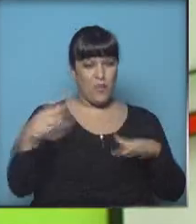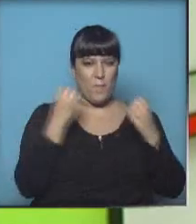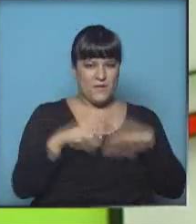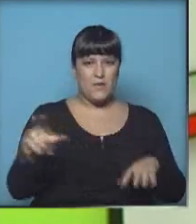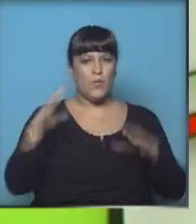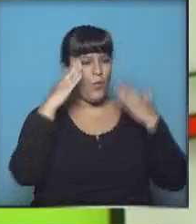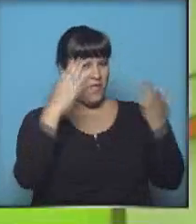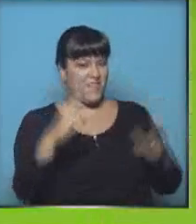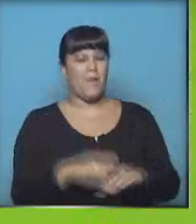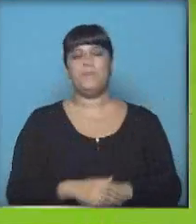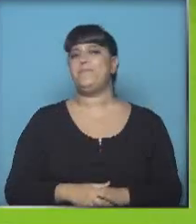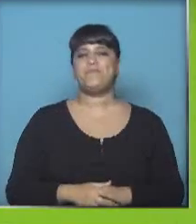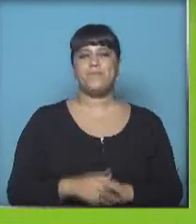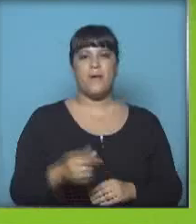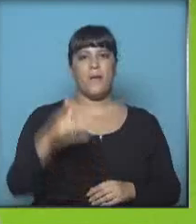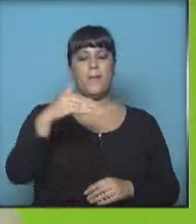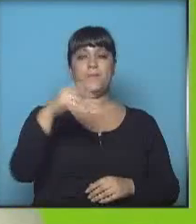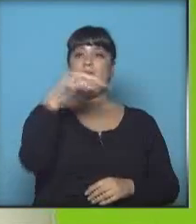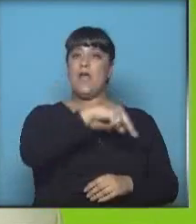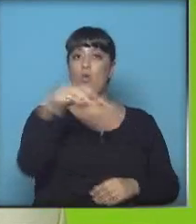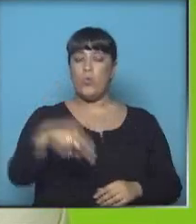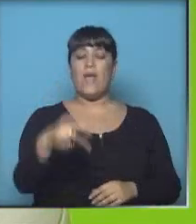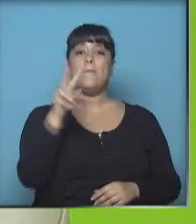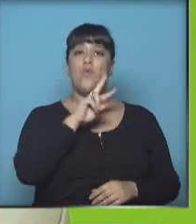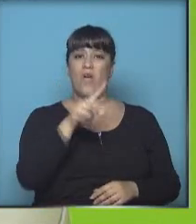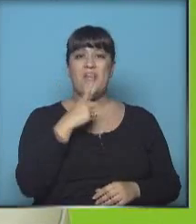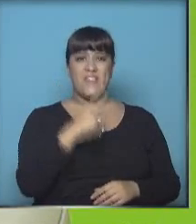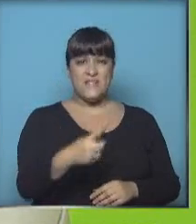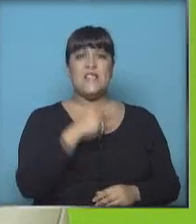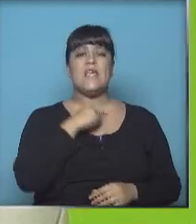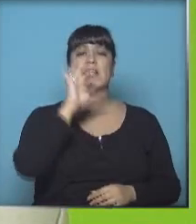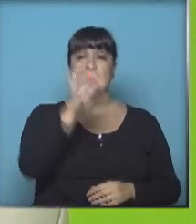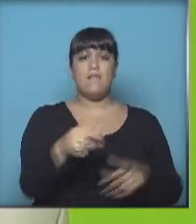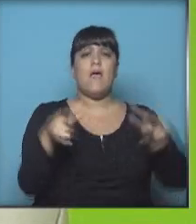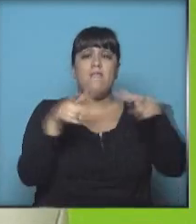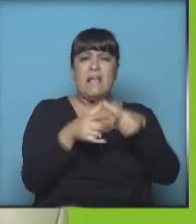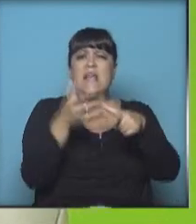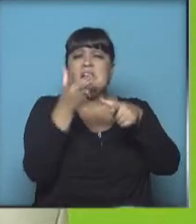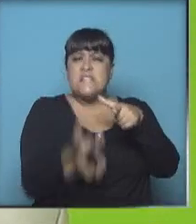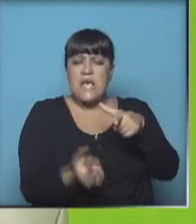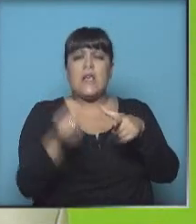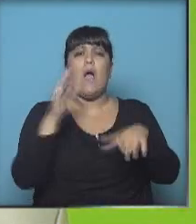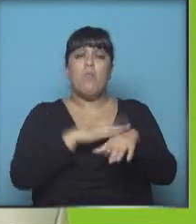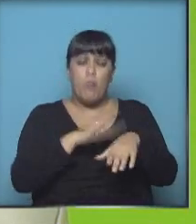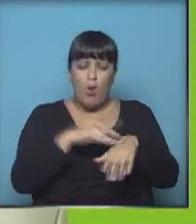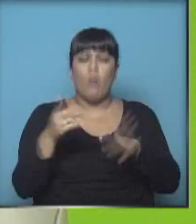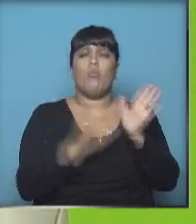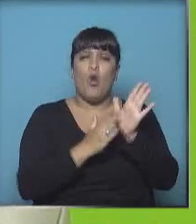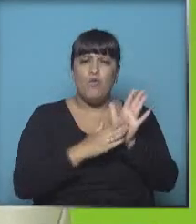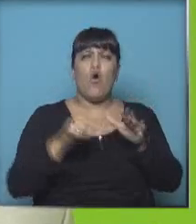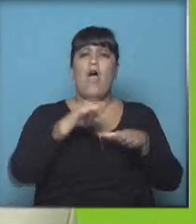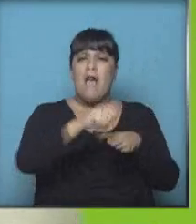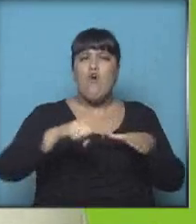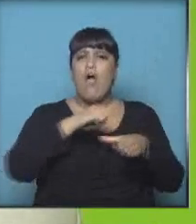Buen día. Buen día. Miriam de Neuquén dice, quiere saber si porque su vagina está muy seca, ya probé con varios jabones para higienizar, pero no